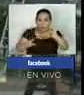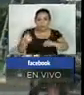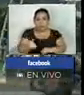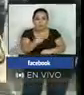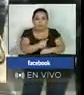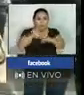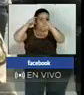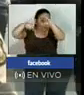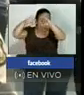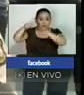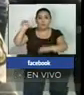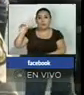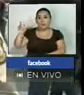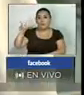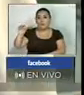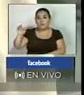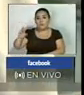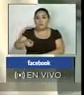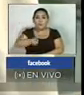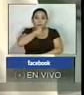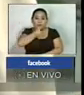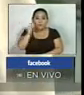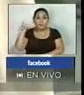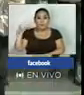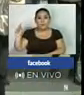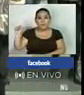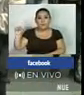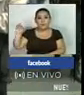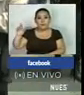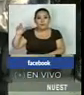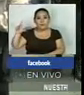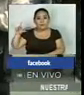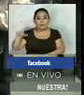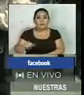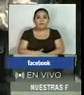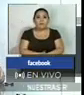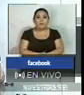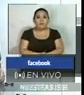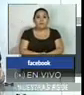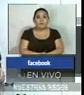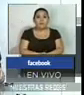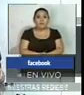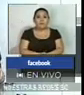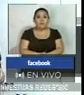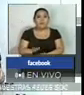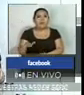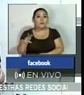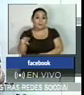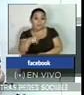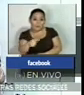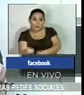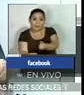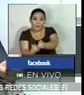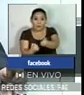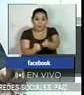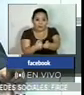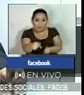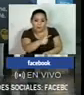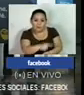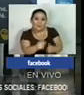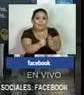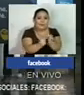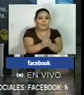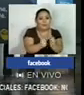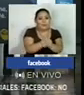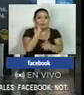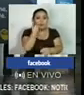Con imágenes de Ever Avalos, Carla Góchez, Noticiero Hechos. Y para apoyar a las personas afectadas por la crisis